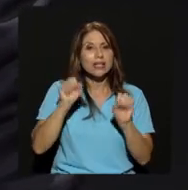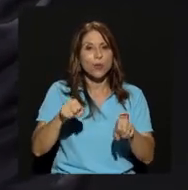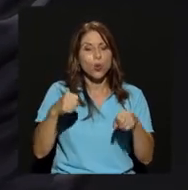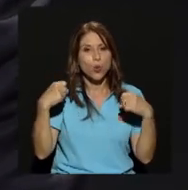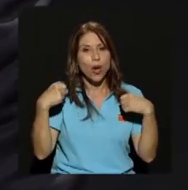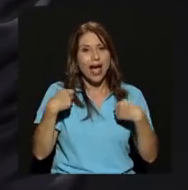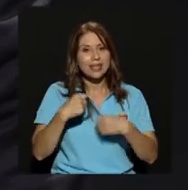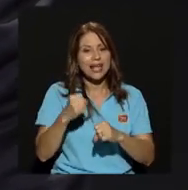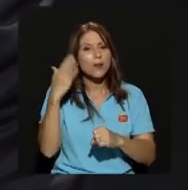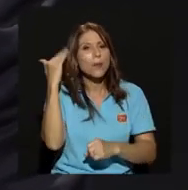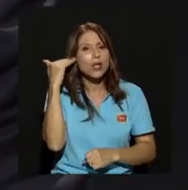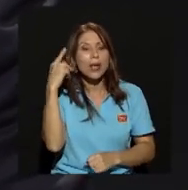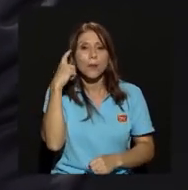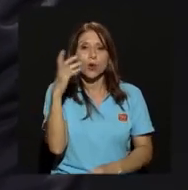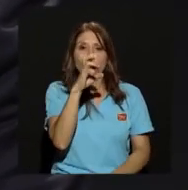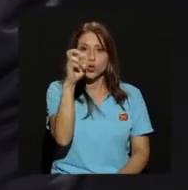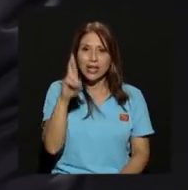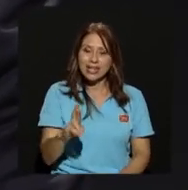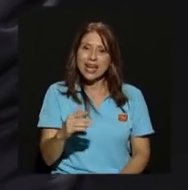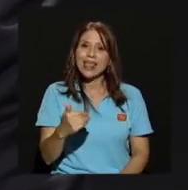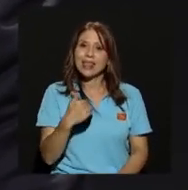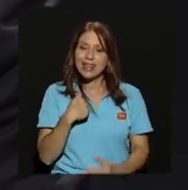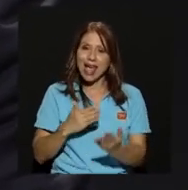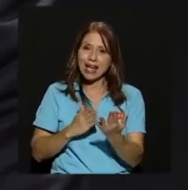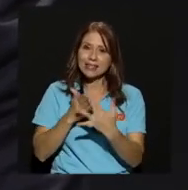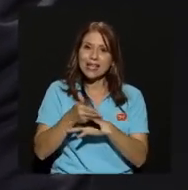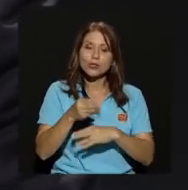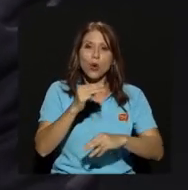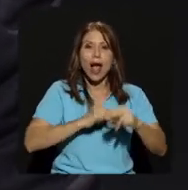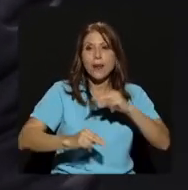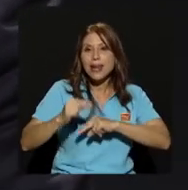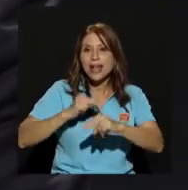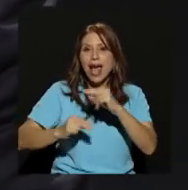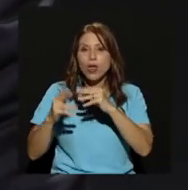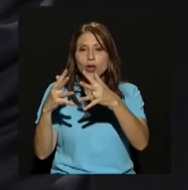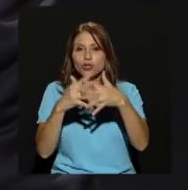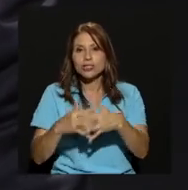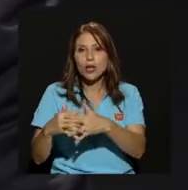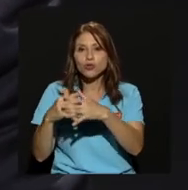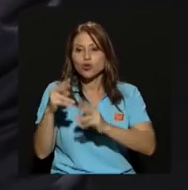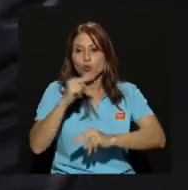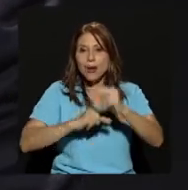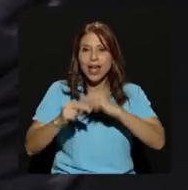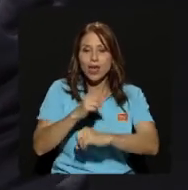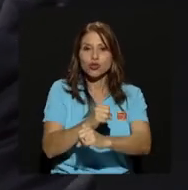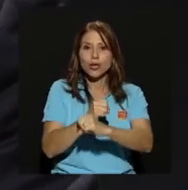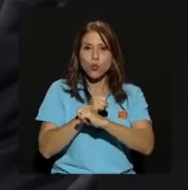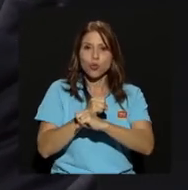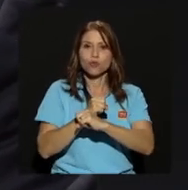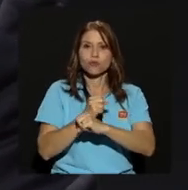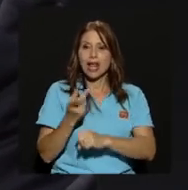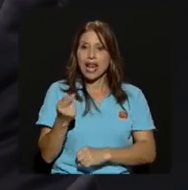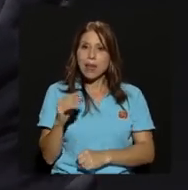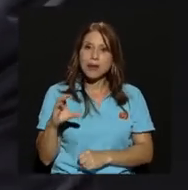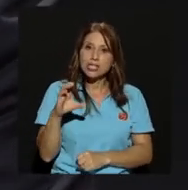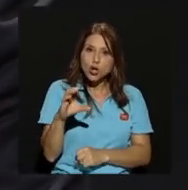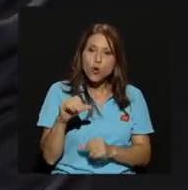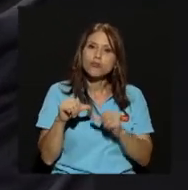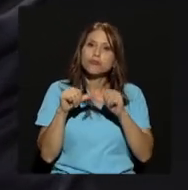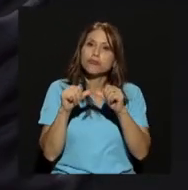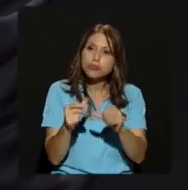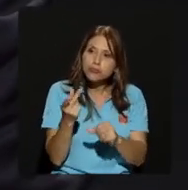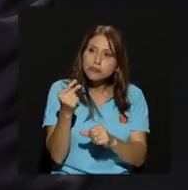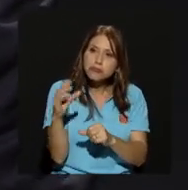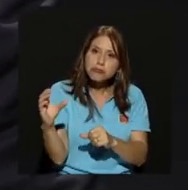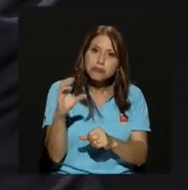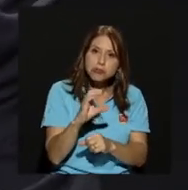es porque costa rica contaba con acceso al mercado de los eeuu un mercado seguro la inversión sigue viniendo un